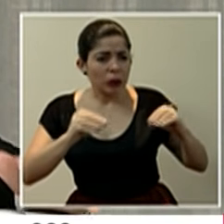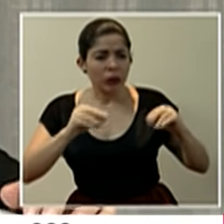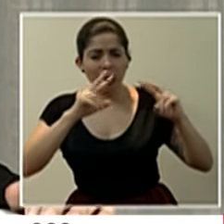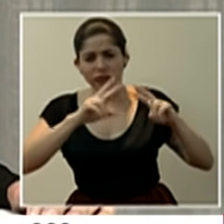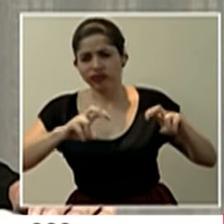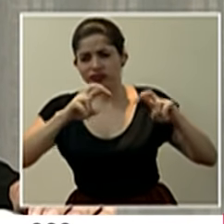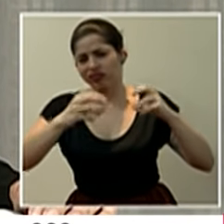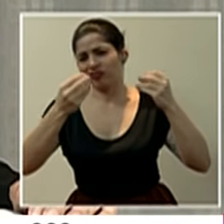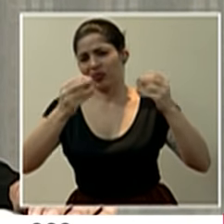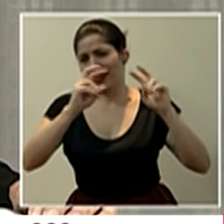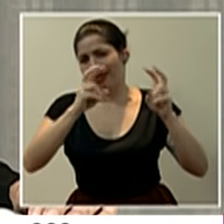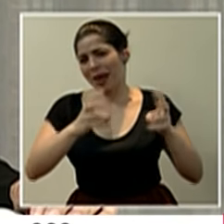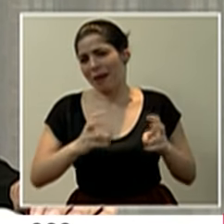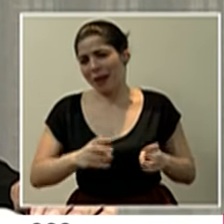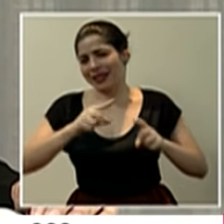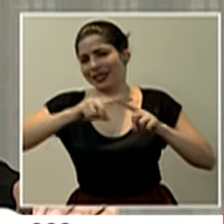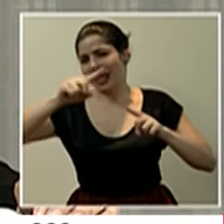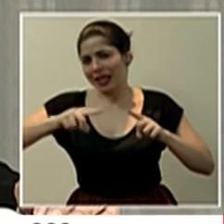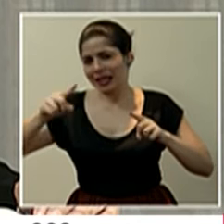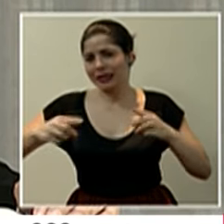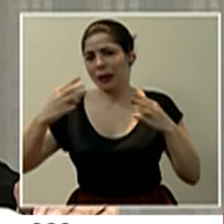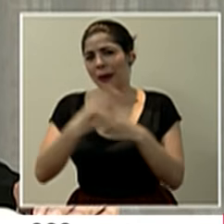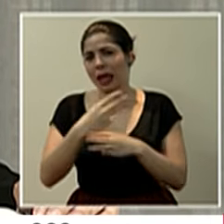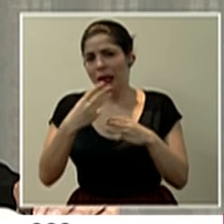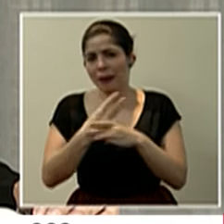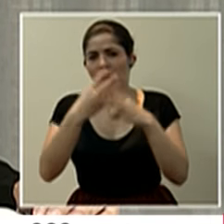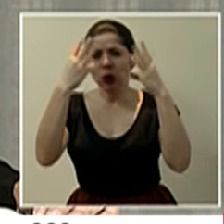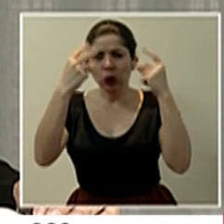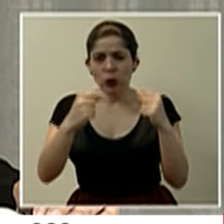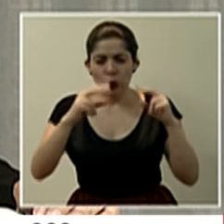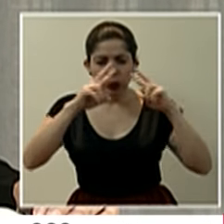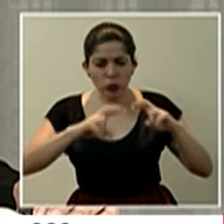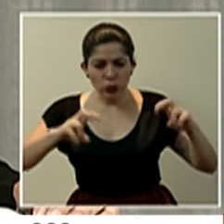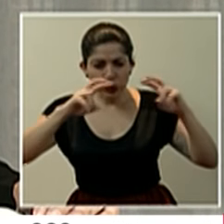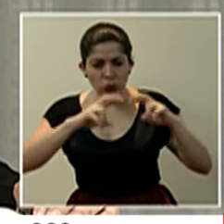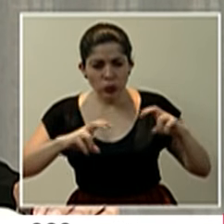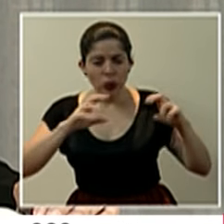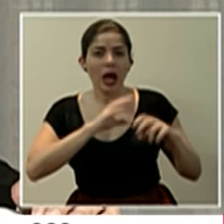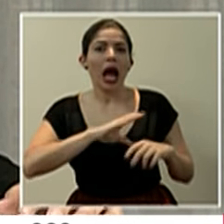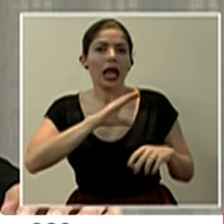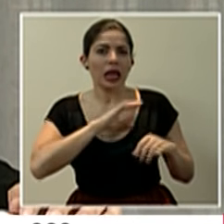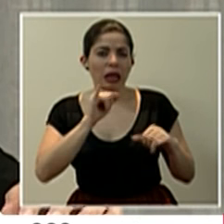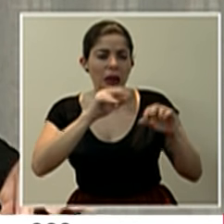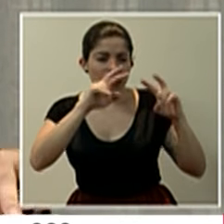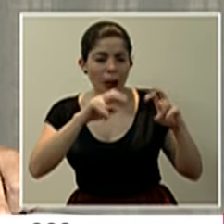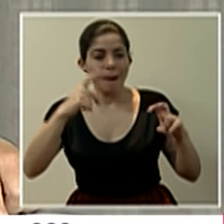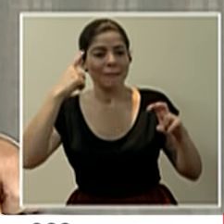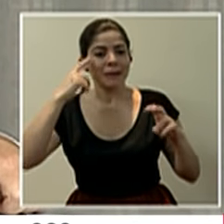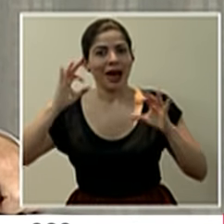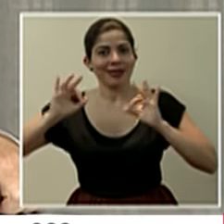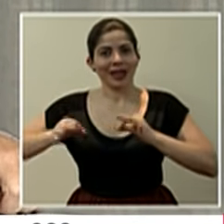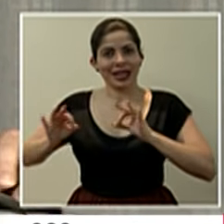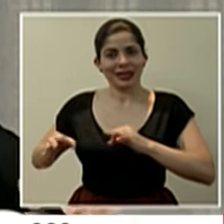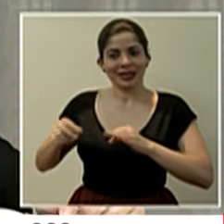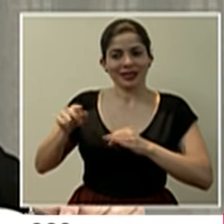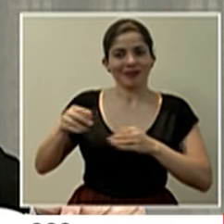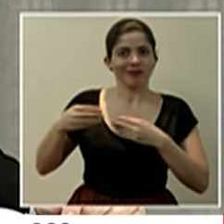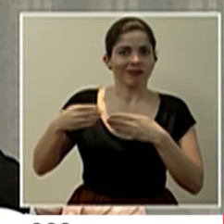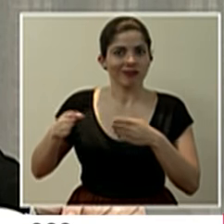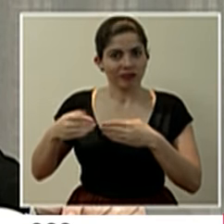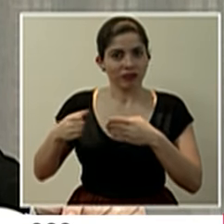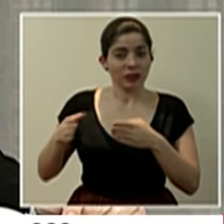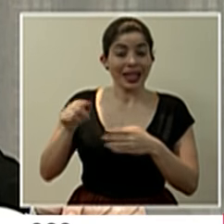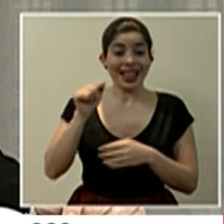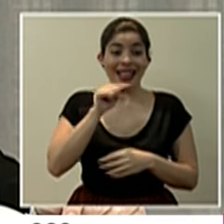serie de consideraciones estadísticas, matemáticas, cuantitativas y cualitativas también, para tomar decisiones. Bajo esa